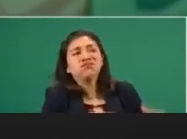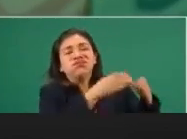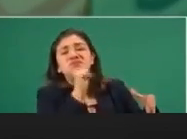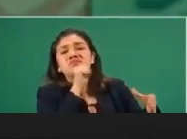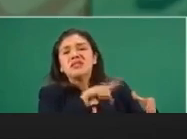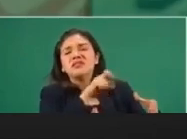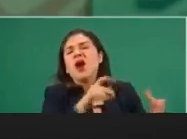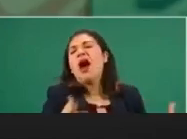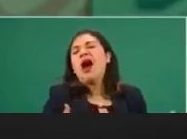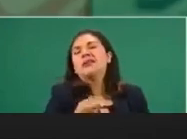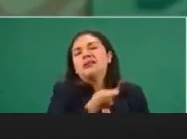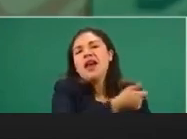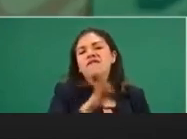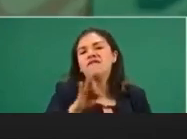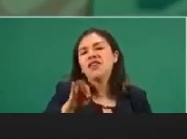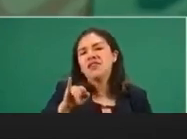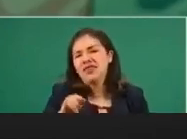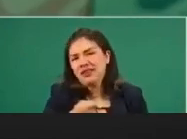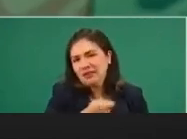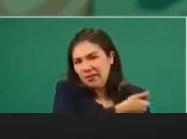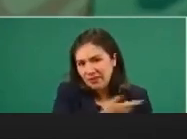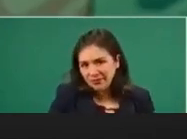Los fifís.